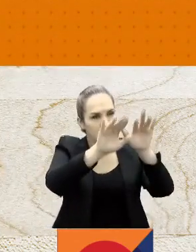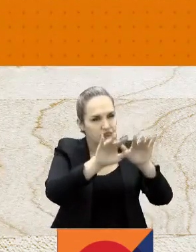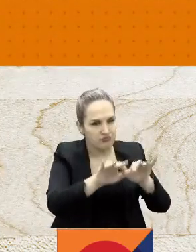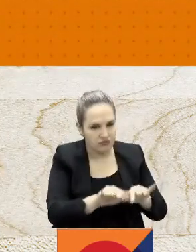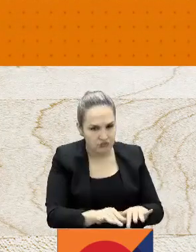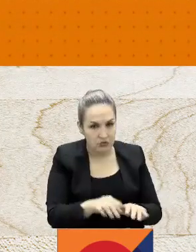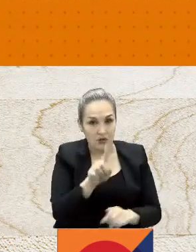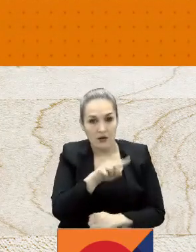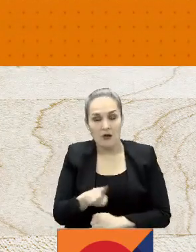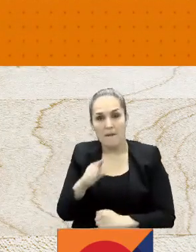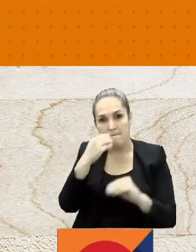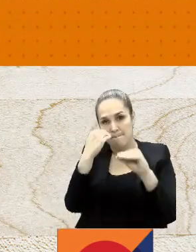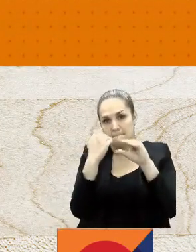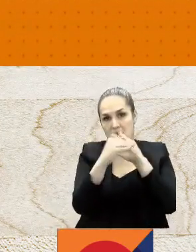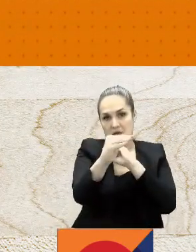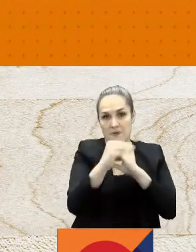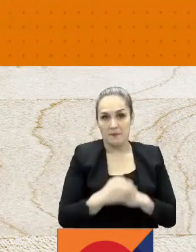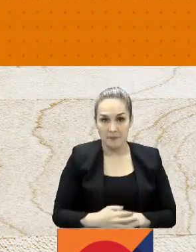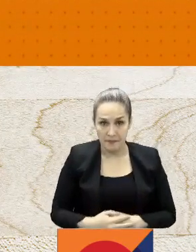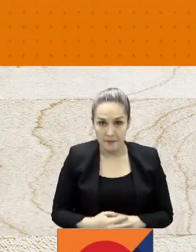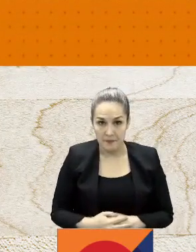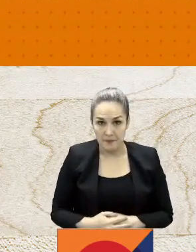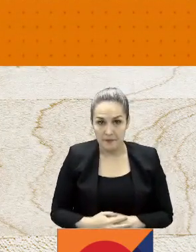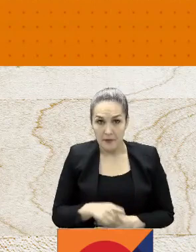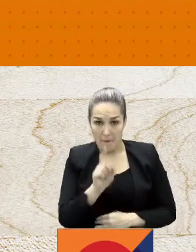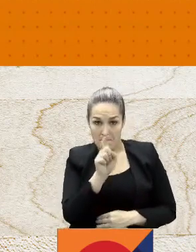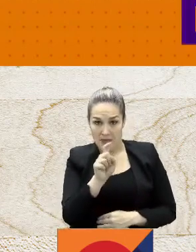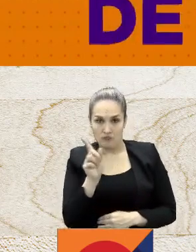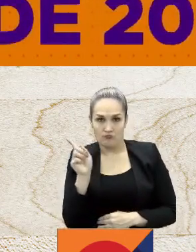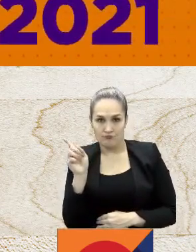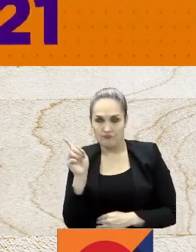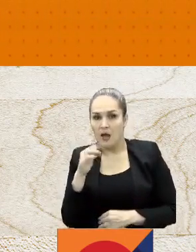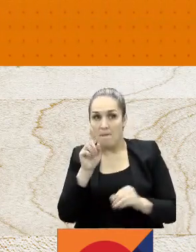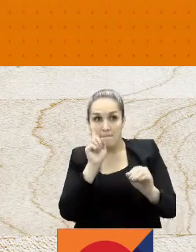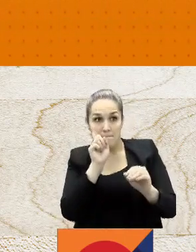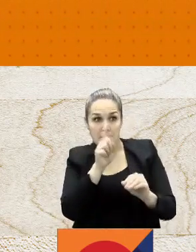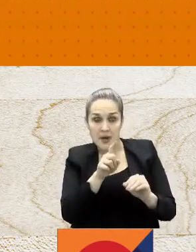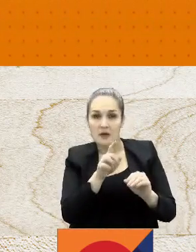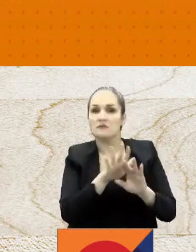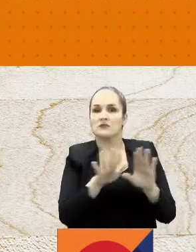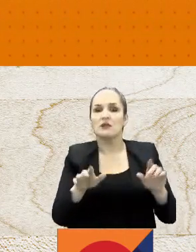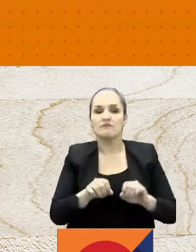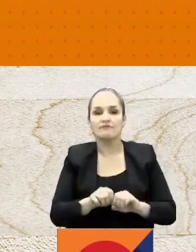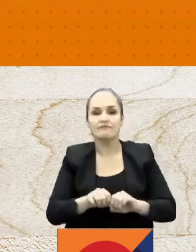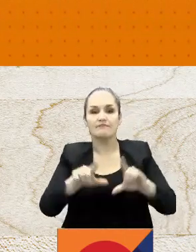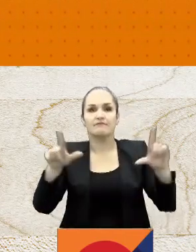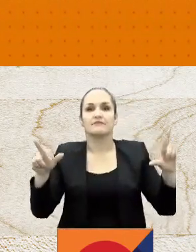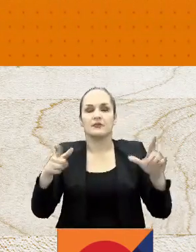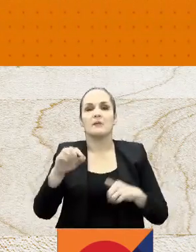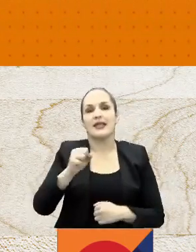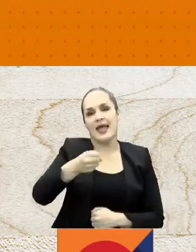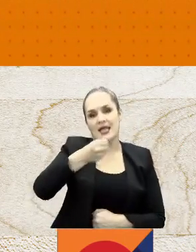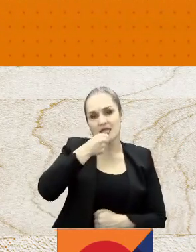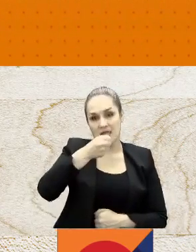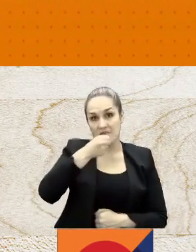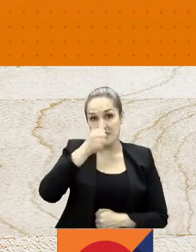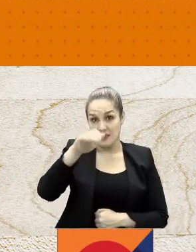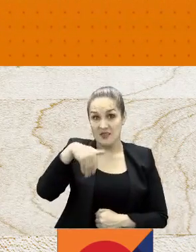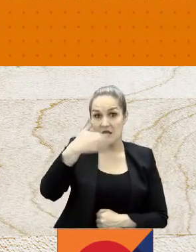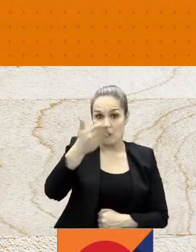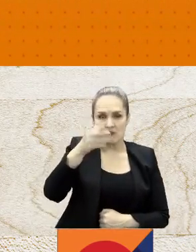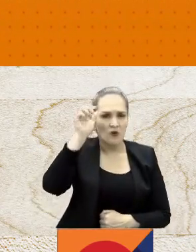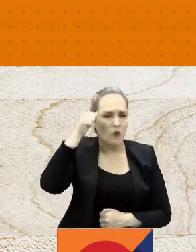de clic en enviar postulación. Después habrá una fase de entrevistas y revisión de perfiles. Recuerde que